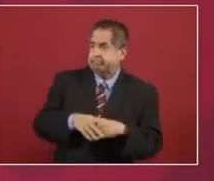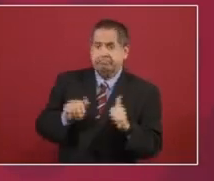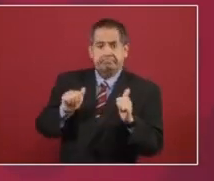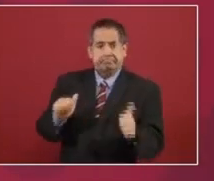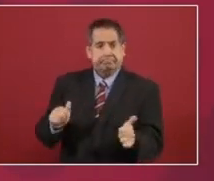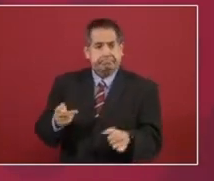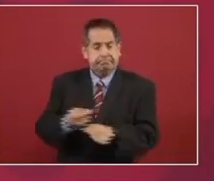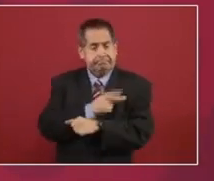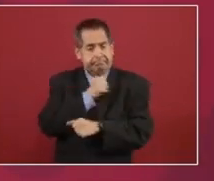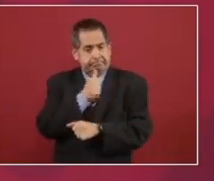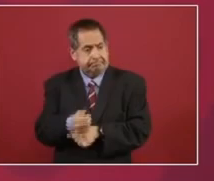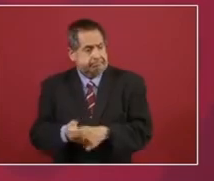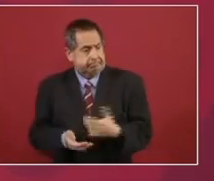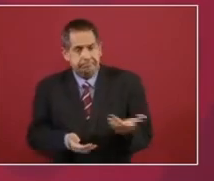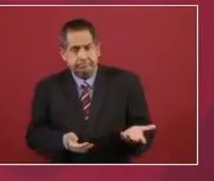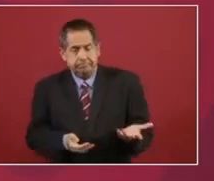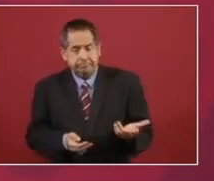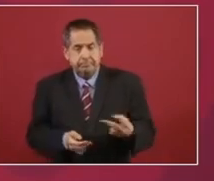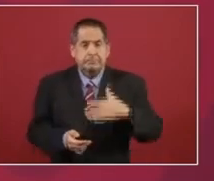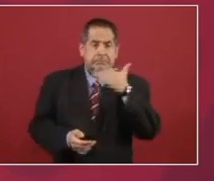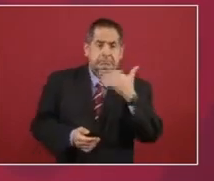quedaban impunes